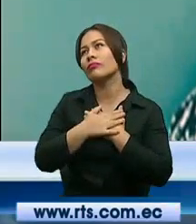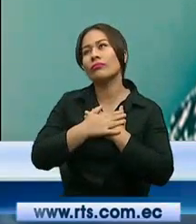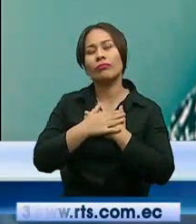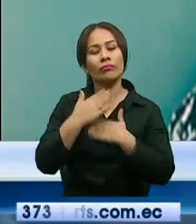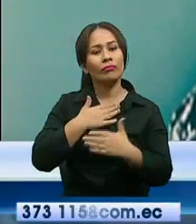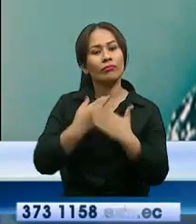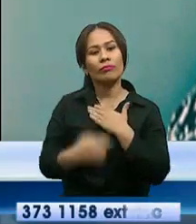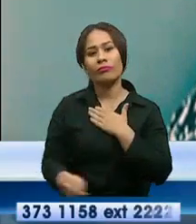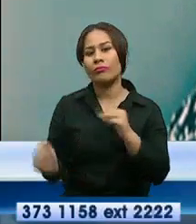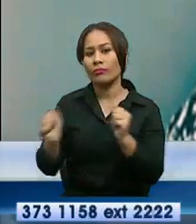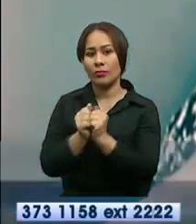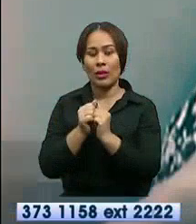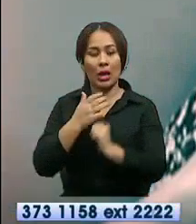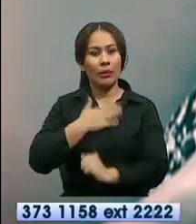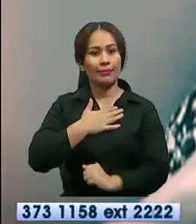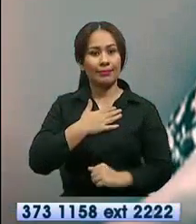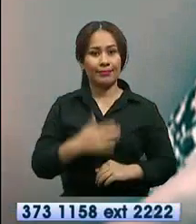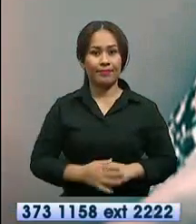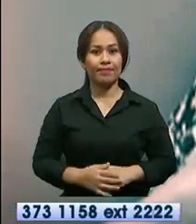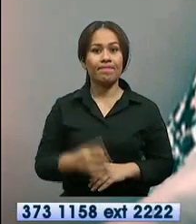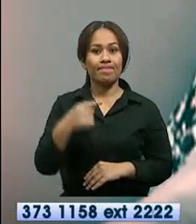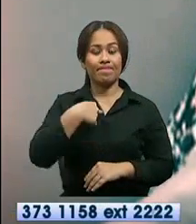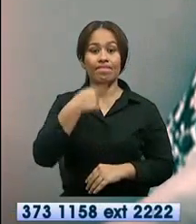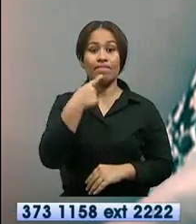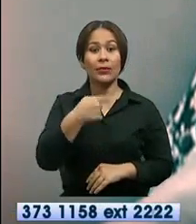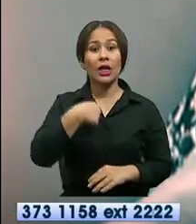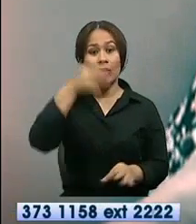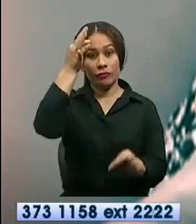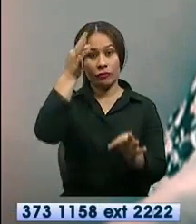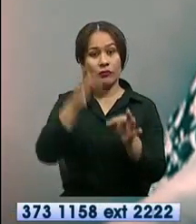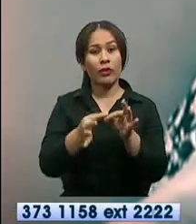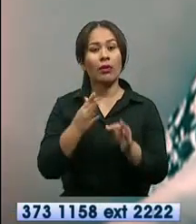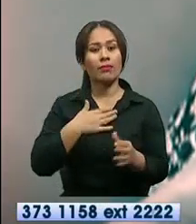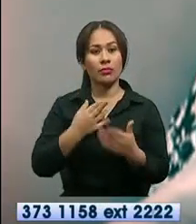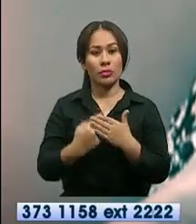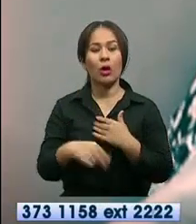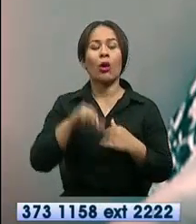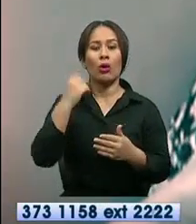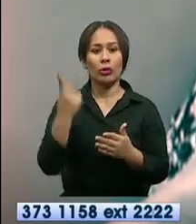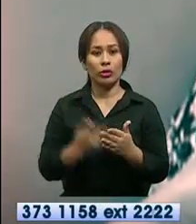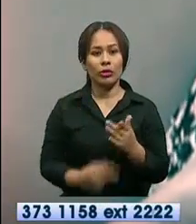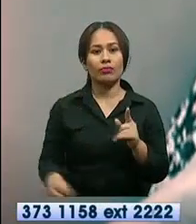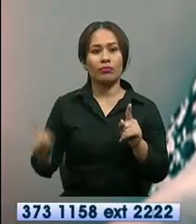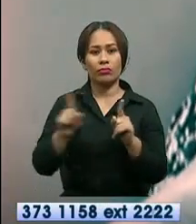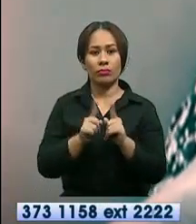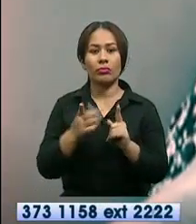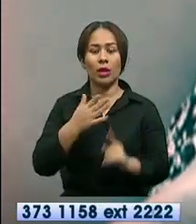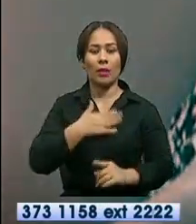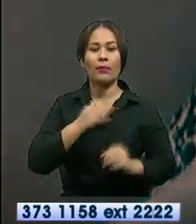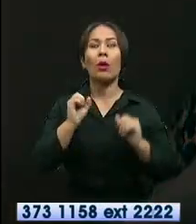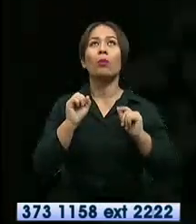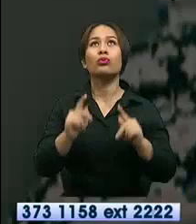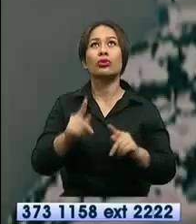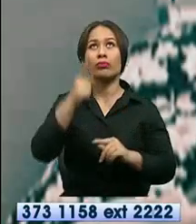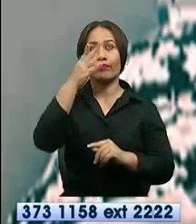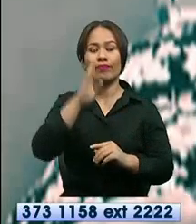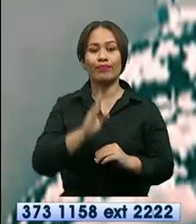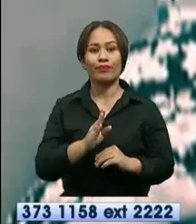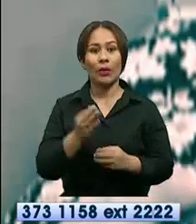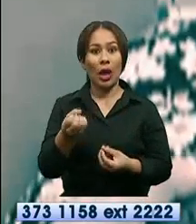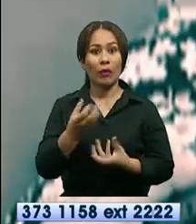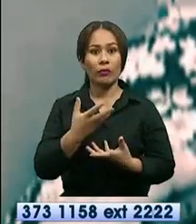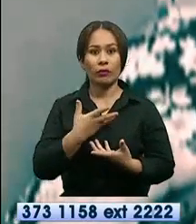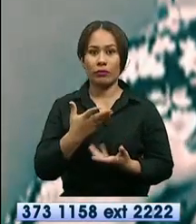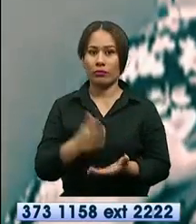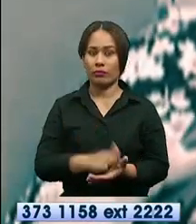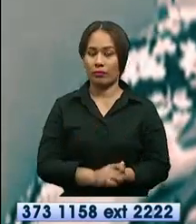conmigo. Yo tengo fe en Dios que mi hijo va a estar de nuevo con él y me va a dar una oportunidad. Informó